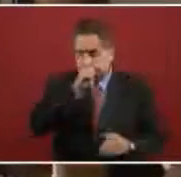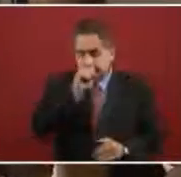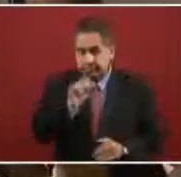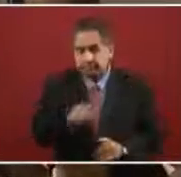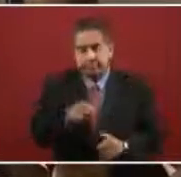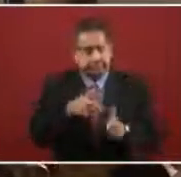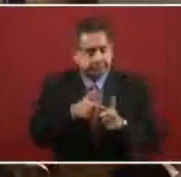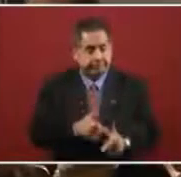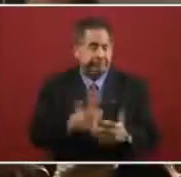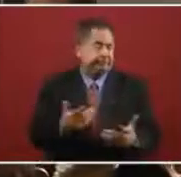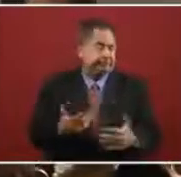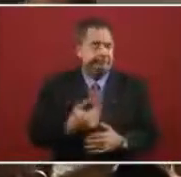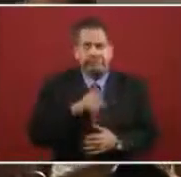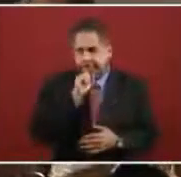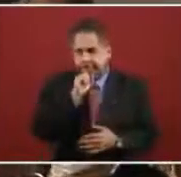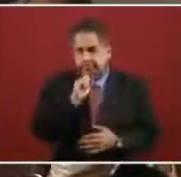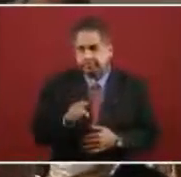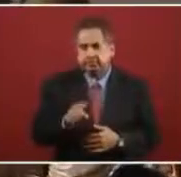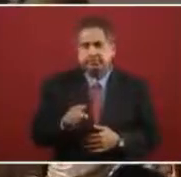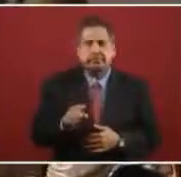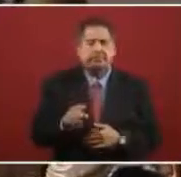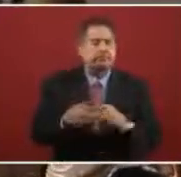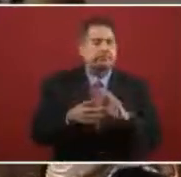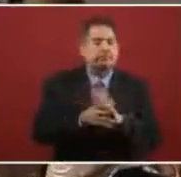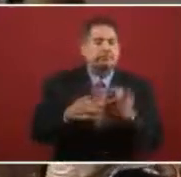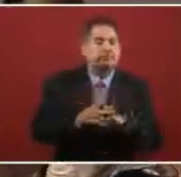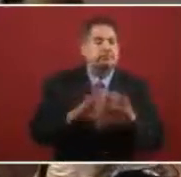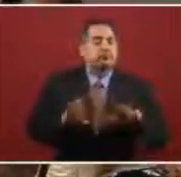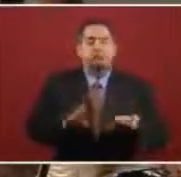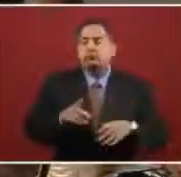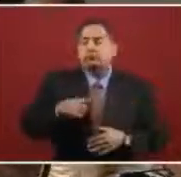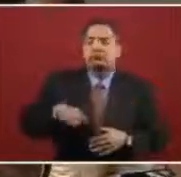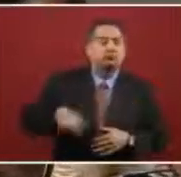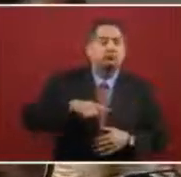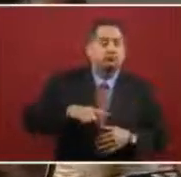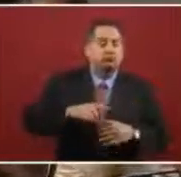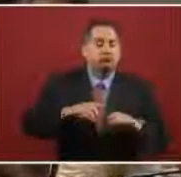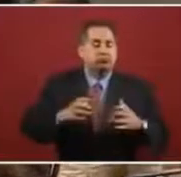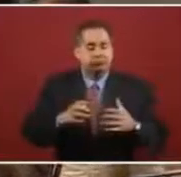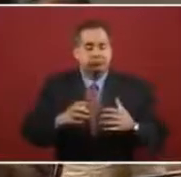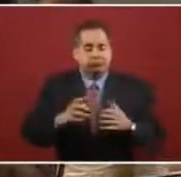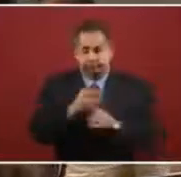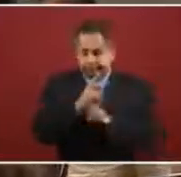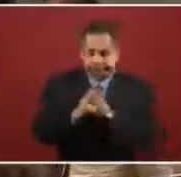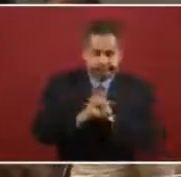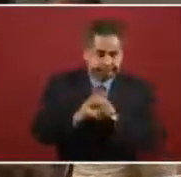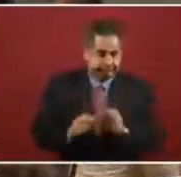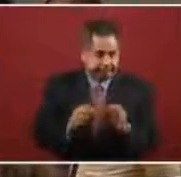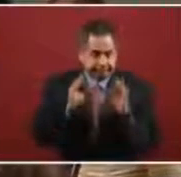Y se está hablando acerca del interés nacional, donde